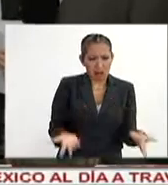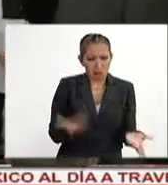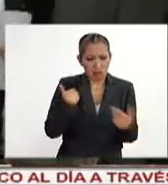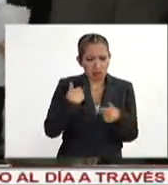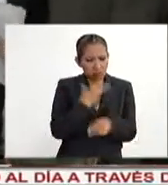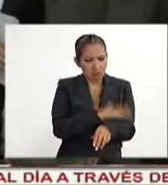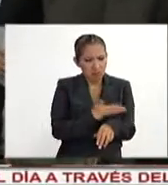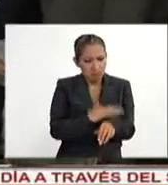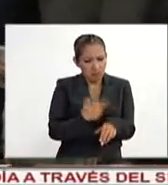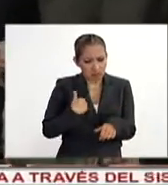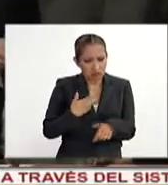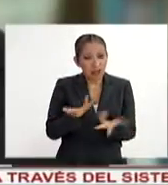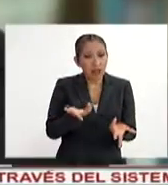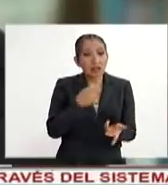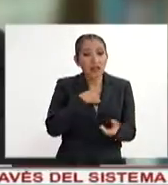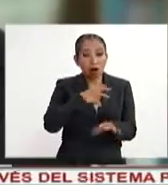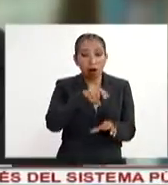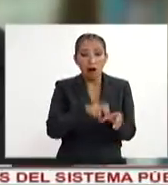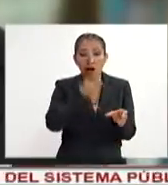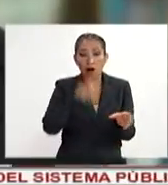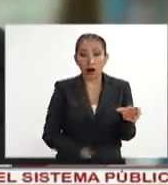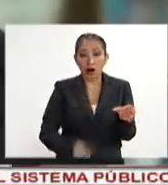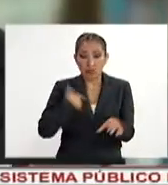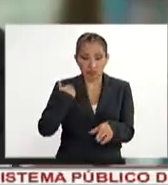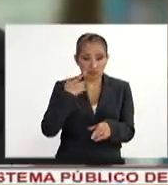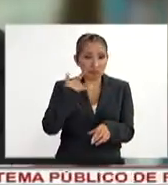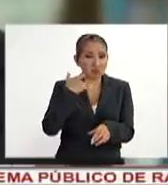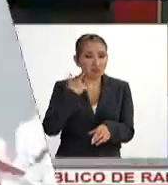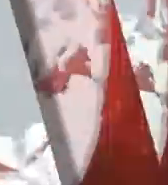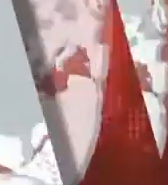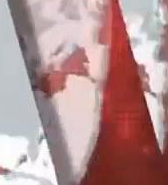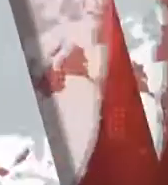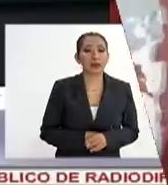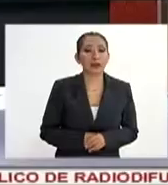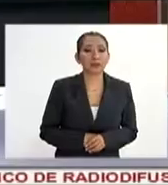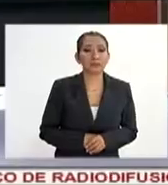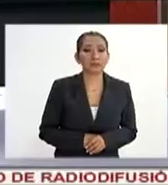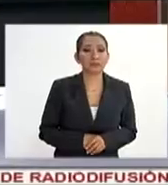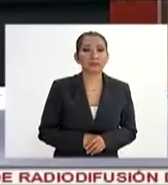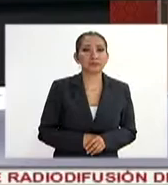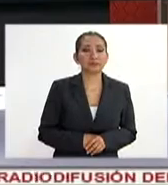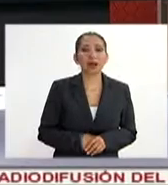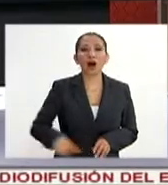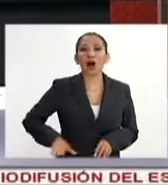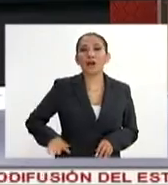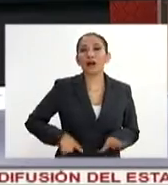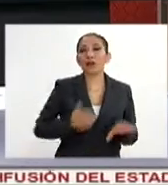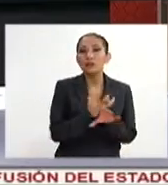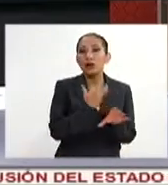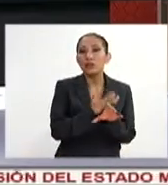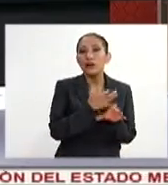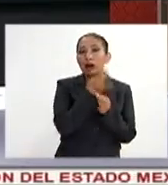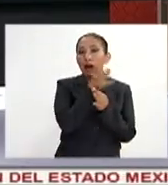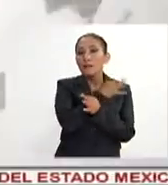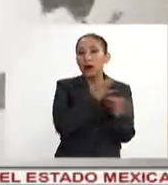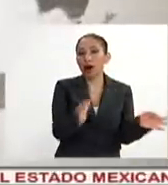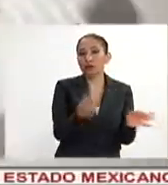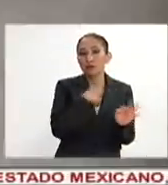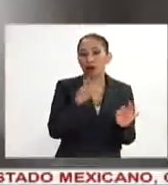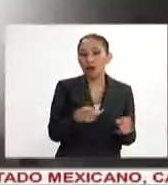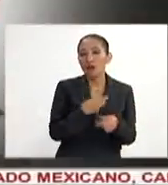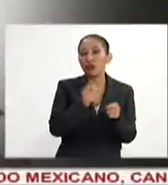dignidad y aseguró que no huiría de las batallas. El gobierno de Estados Unidos informó que va a